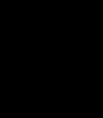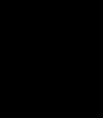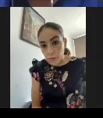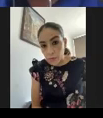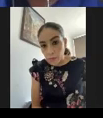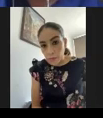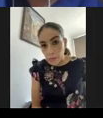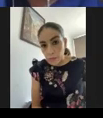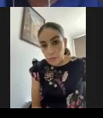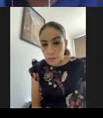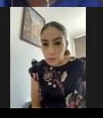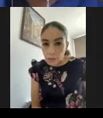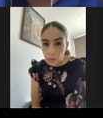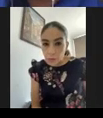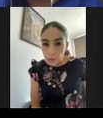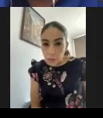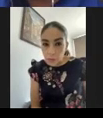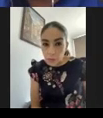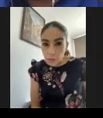Ustedes me dicen si sí se ve.